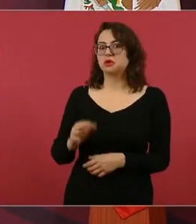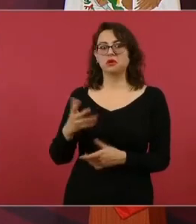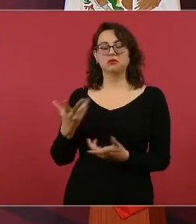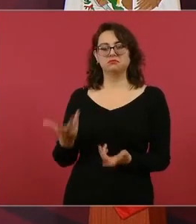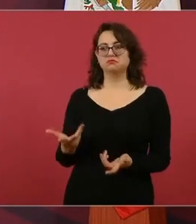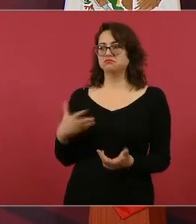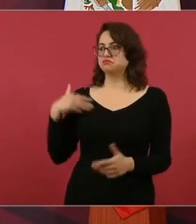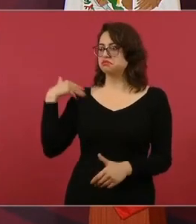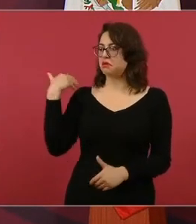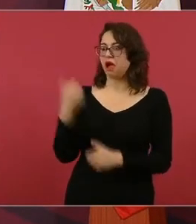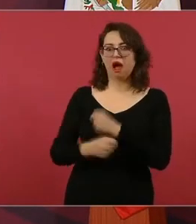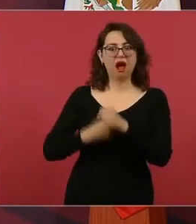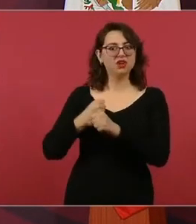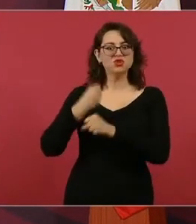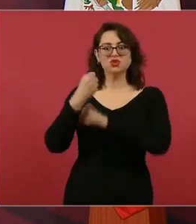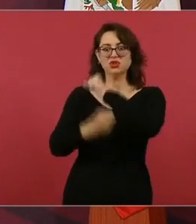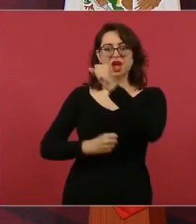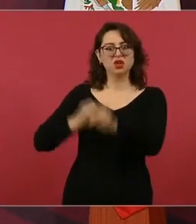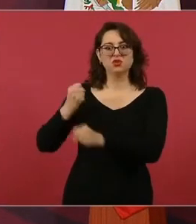10%.